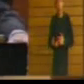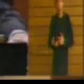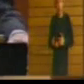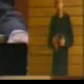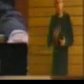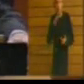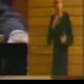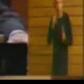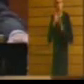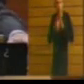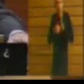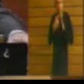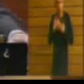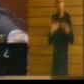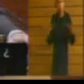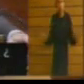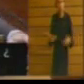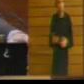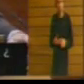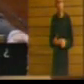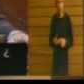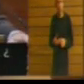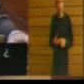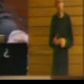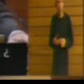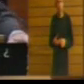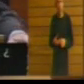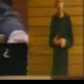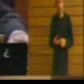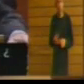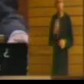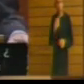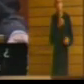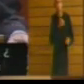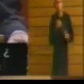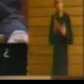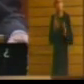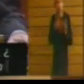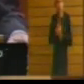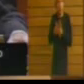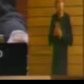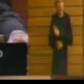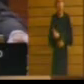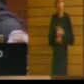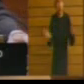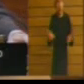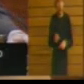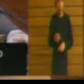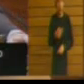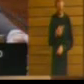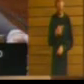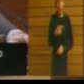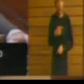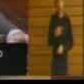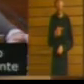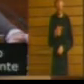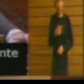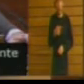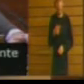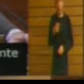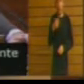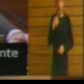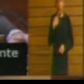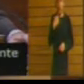qué? ¿Con qué criterio? ¿Con qué criterio? Eso tampoco se ha manifestado y creemos sinceramente que se